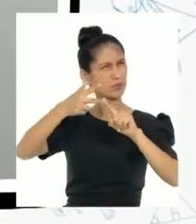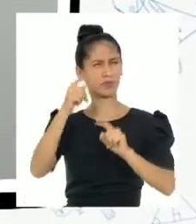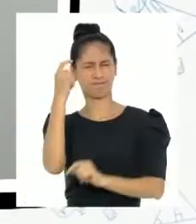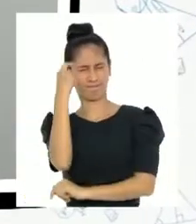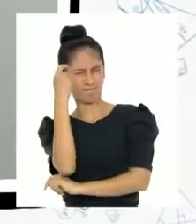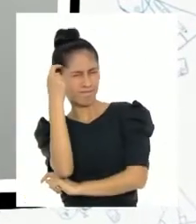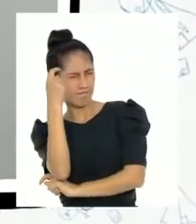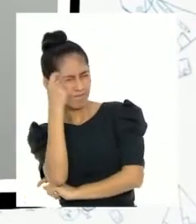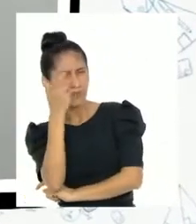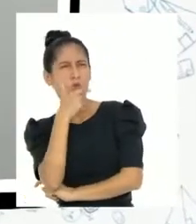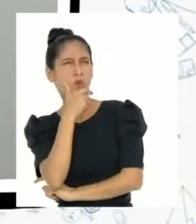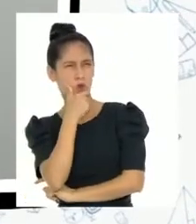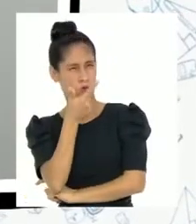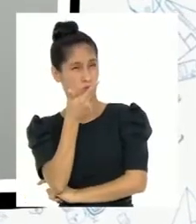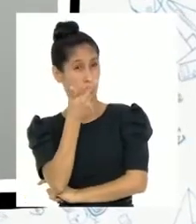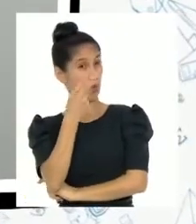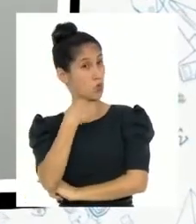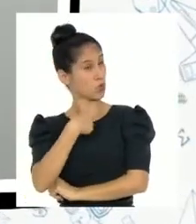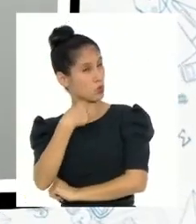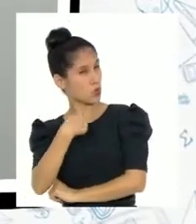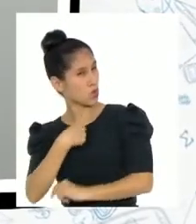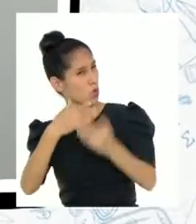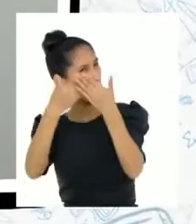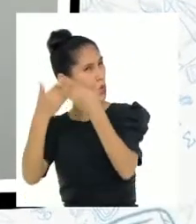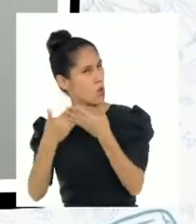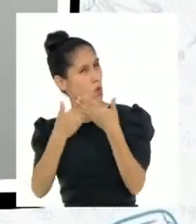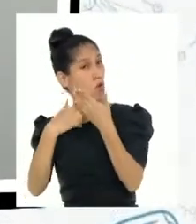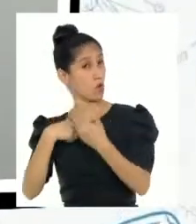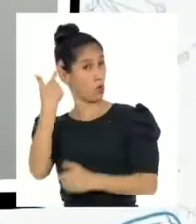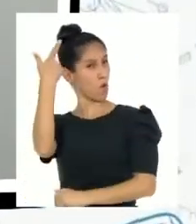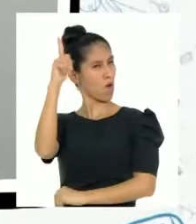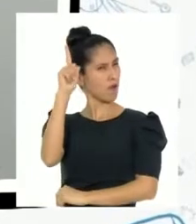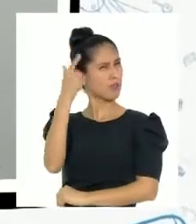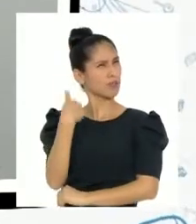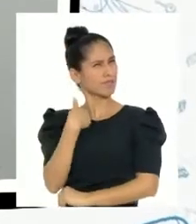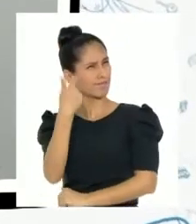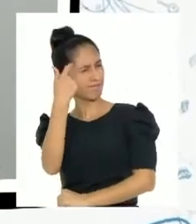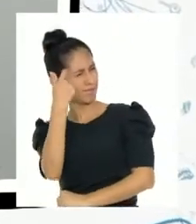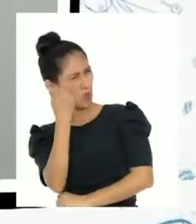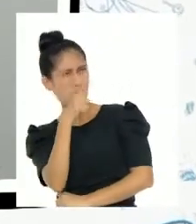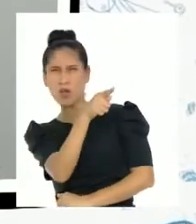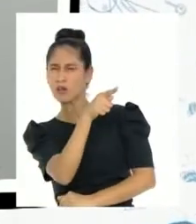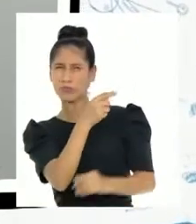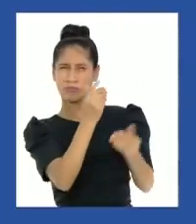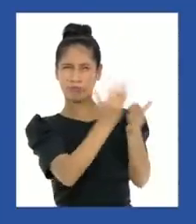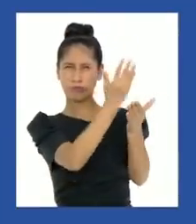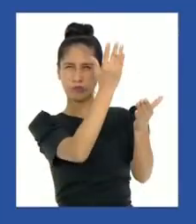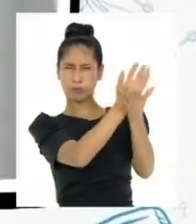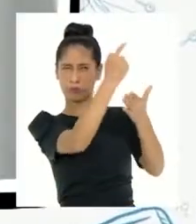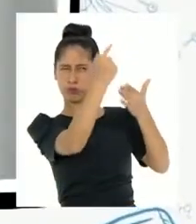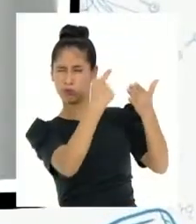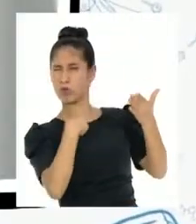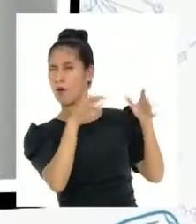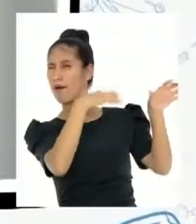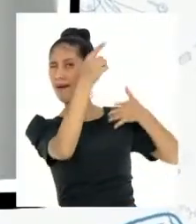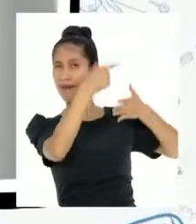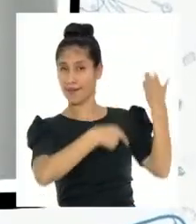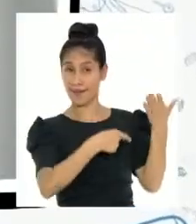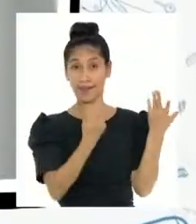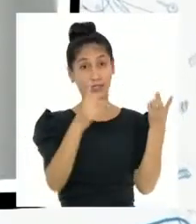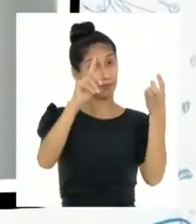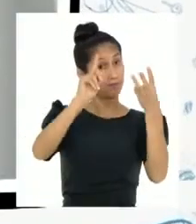en la que nosotros, como estudiantes y como líderes, podíamos atacar este problema desde adentro. Y esto es importante